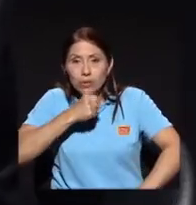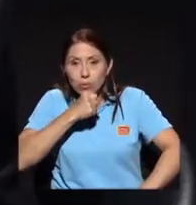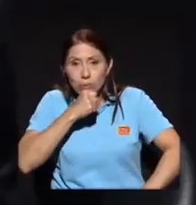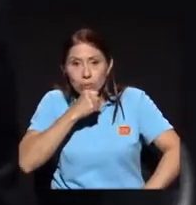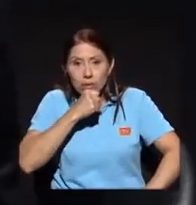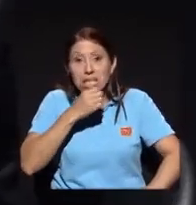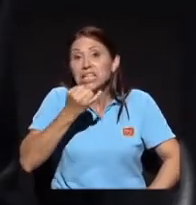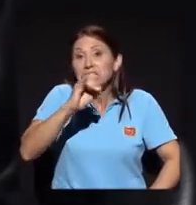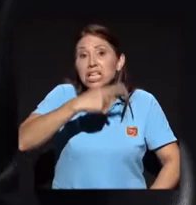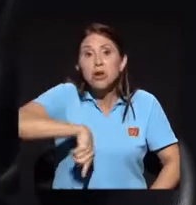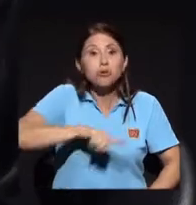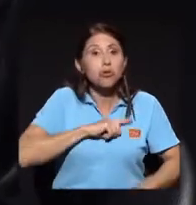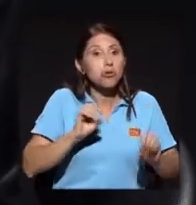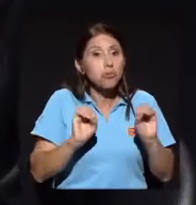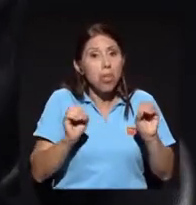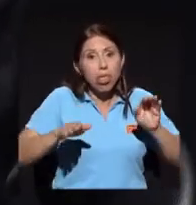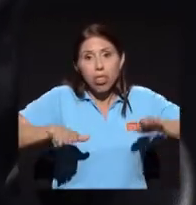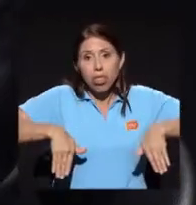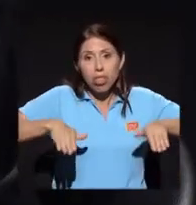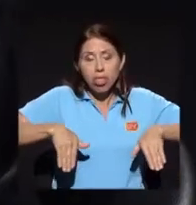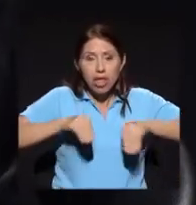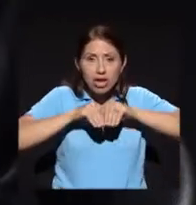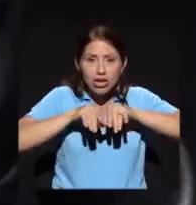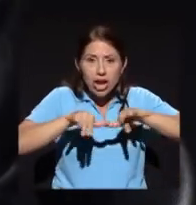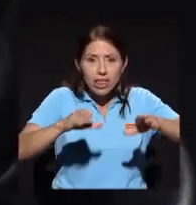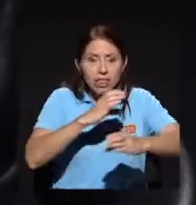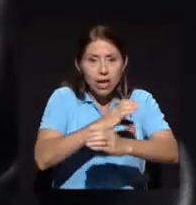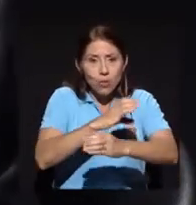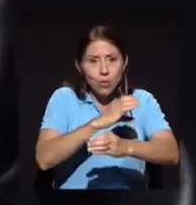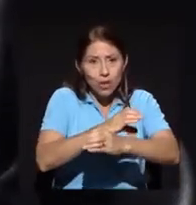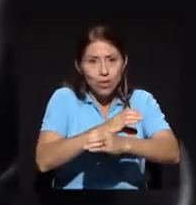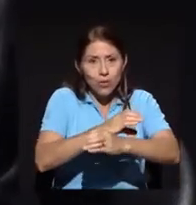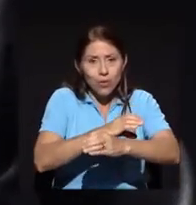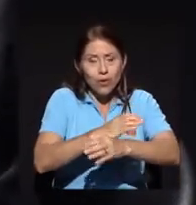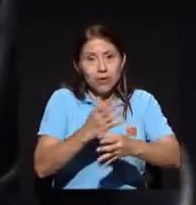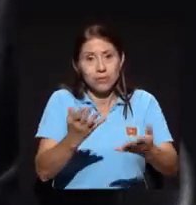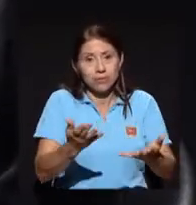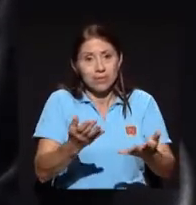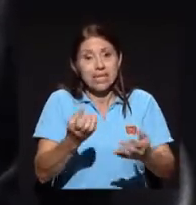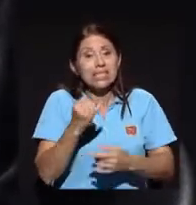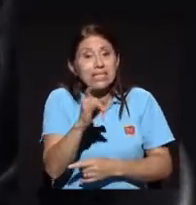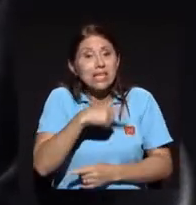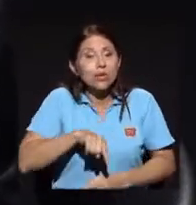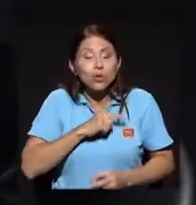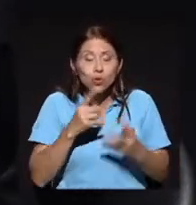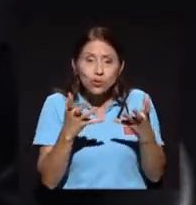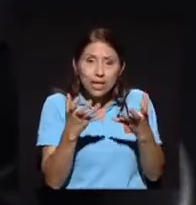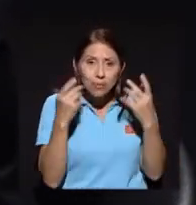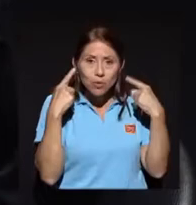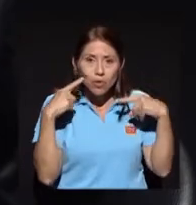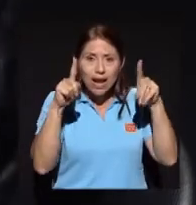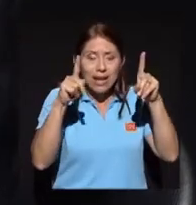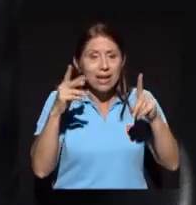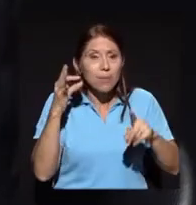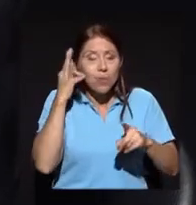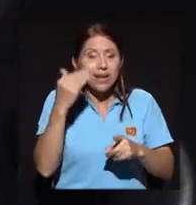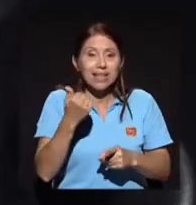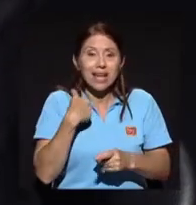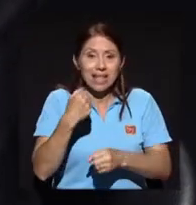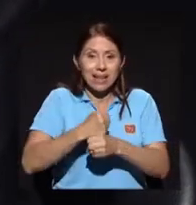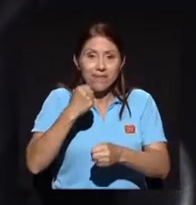las reivindicaciones para lograr que la mujer tenga trabajo remunerado y reconocido no se